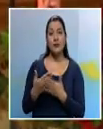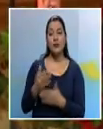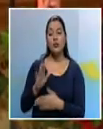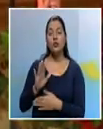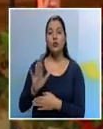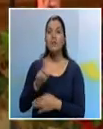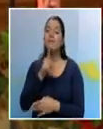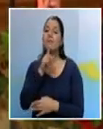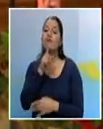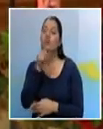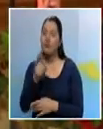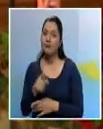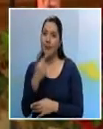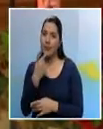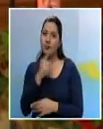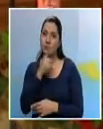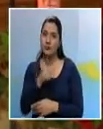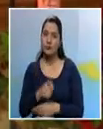estas palabras.